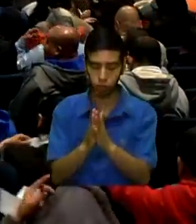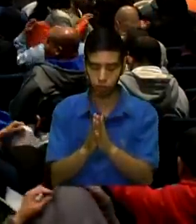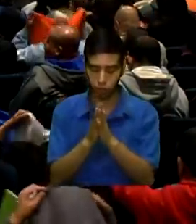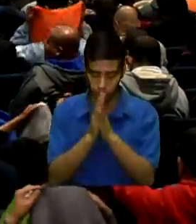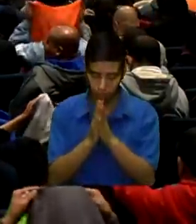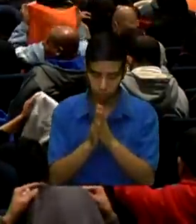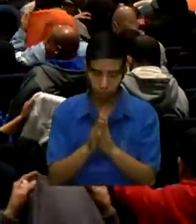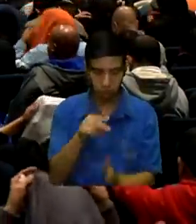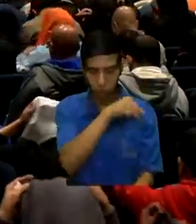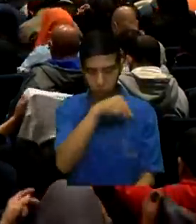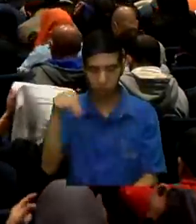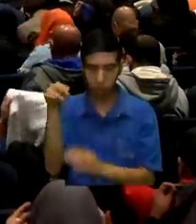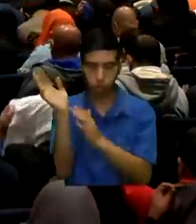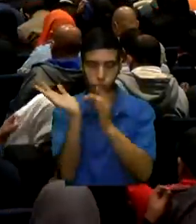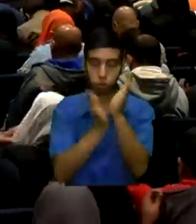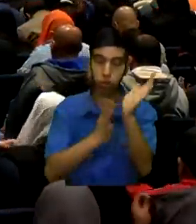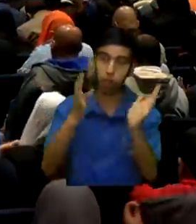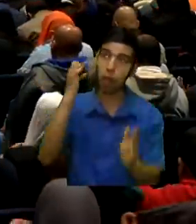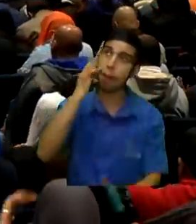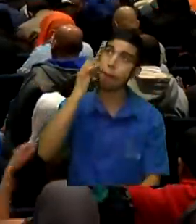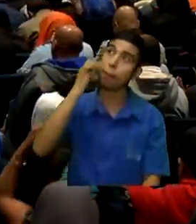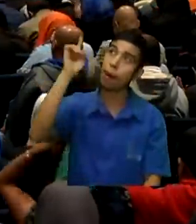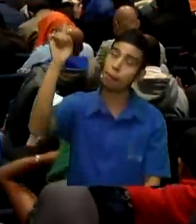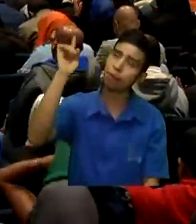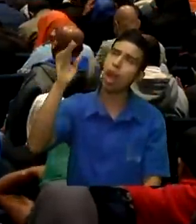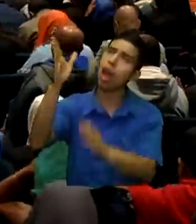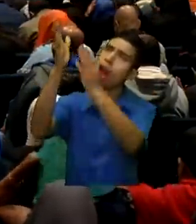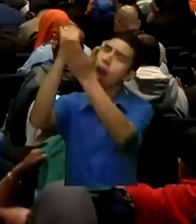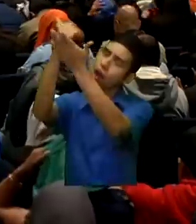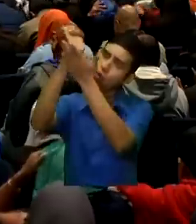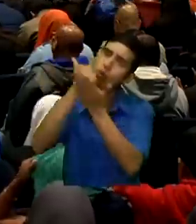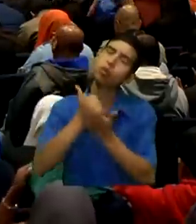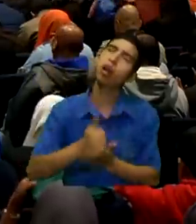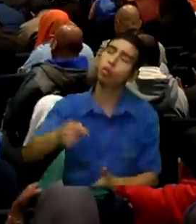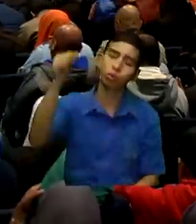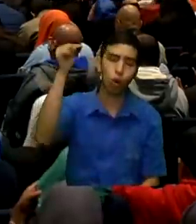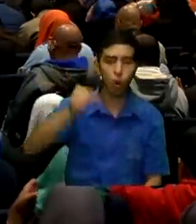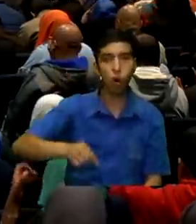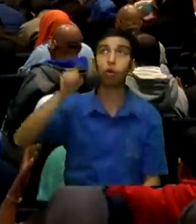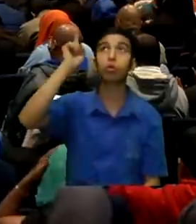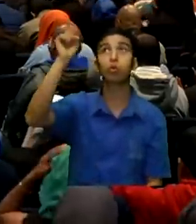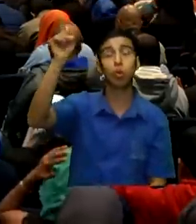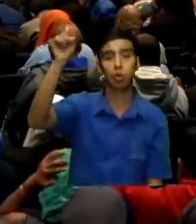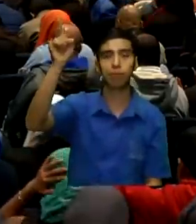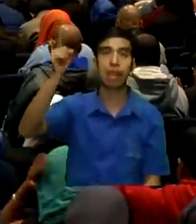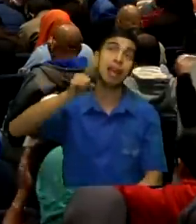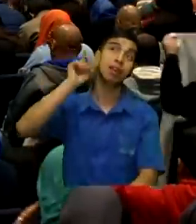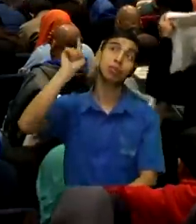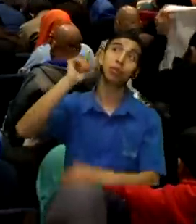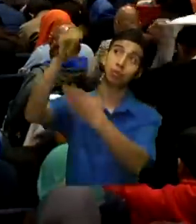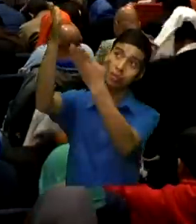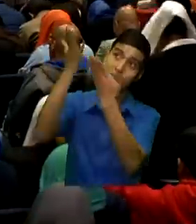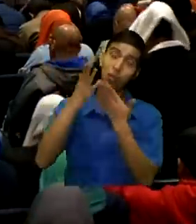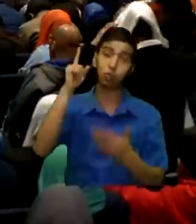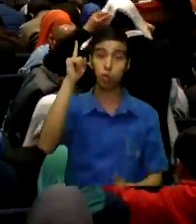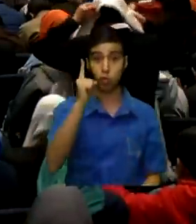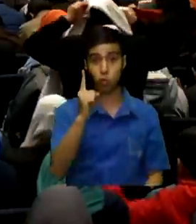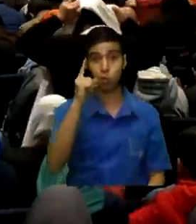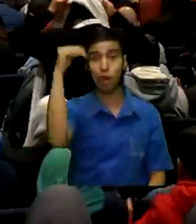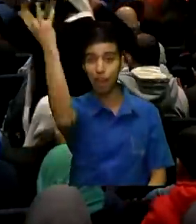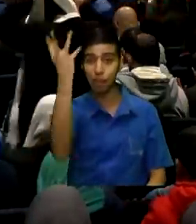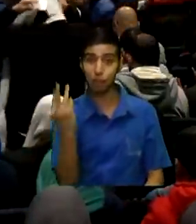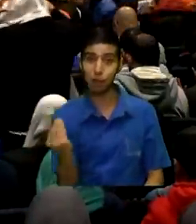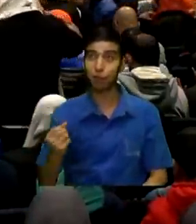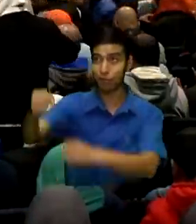Padre, en el nombre de Jesús te suplicamos que nos auxilies hoy, que nos des un espíritu de